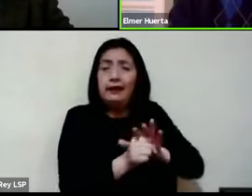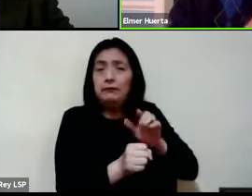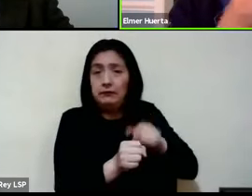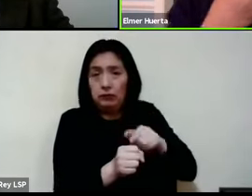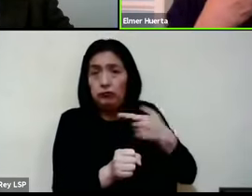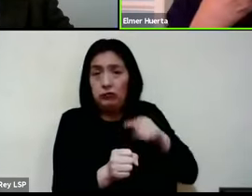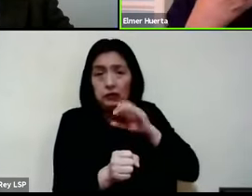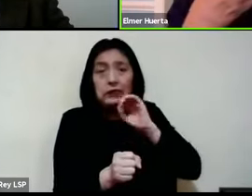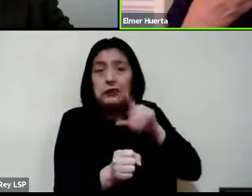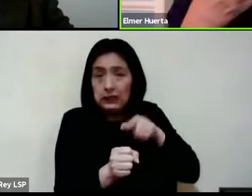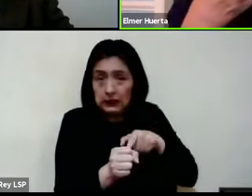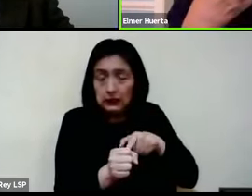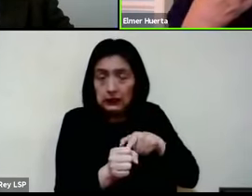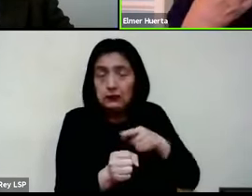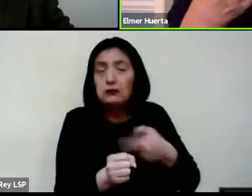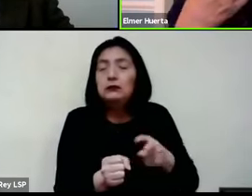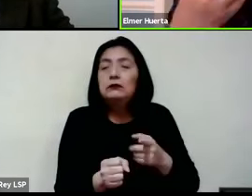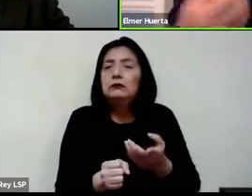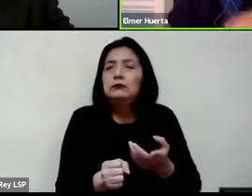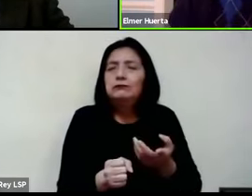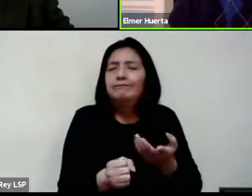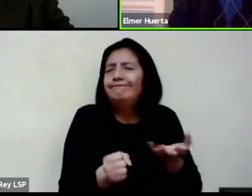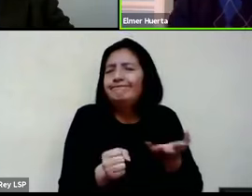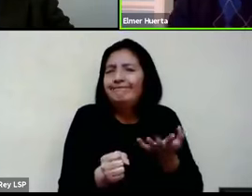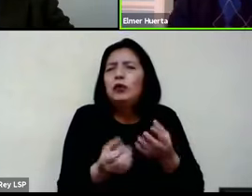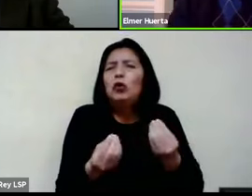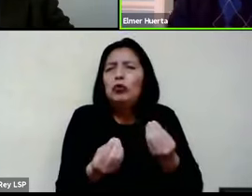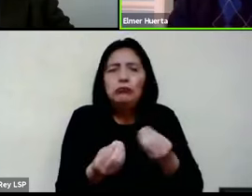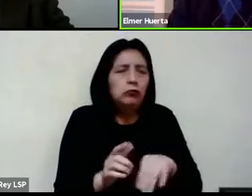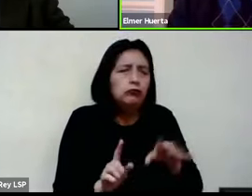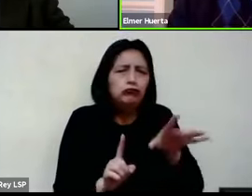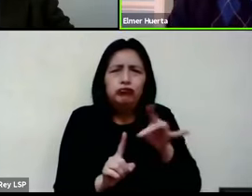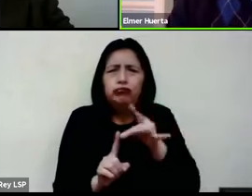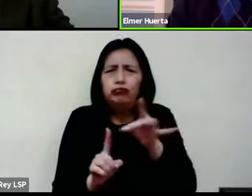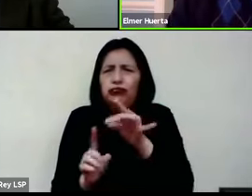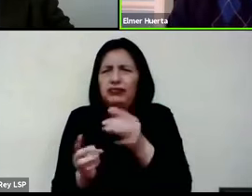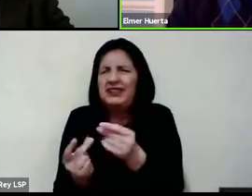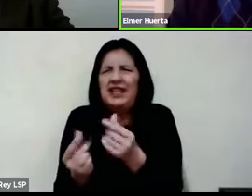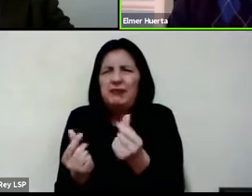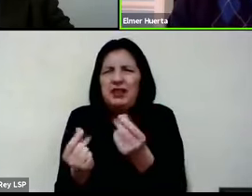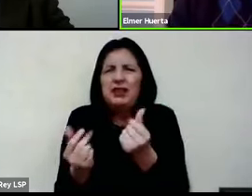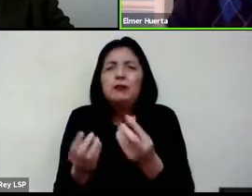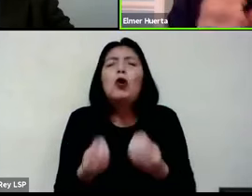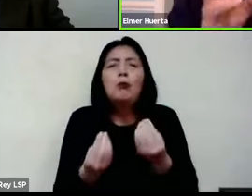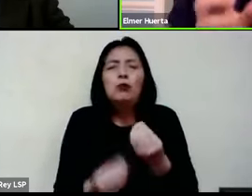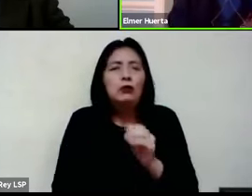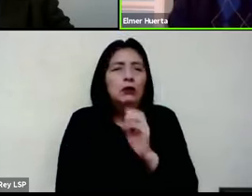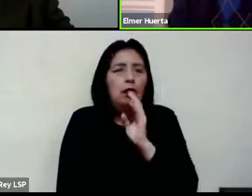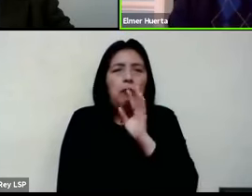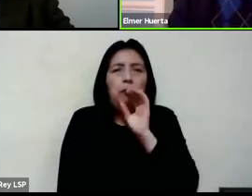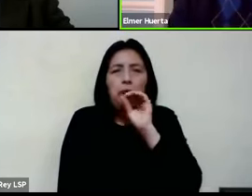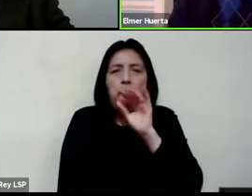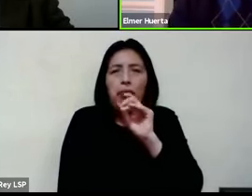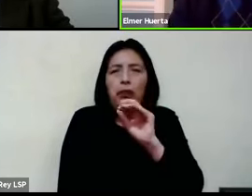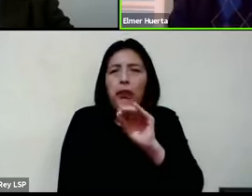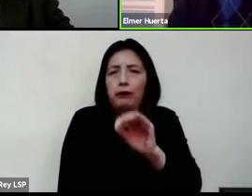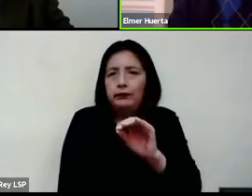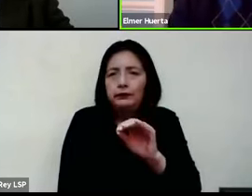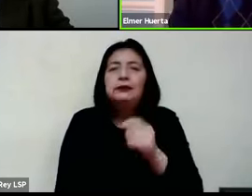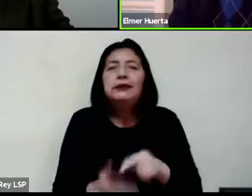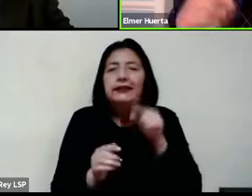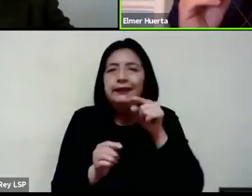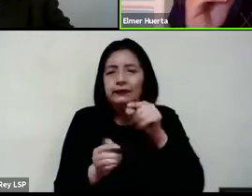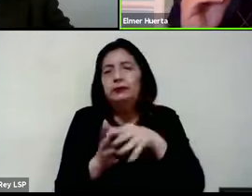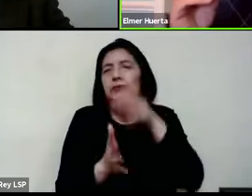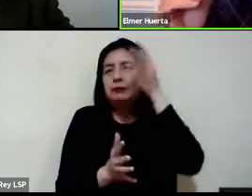dicho que se contagia muy rápidamente a través de los aerosoles. Y eso es lo que hemos aprendido de